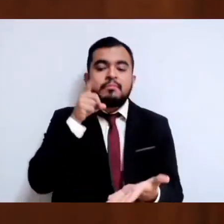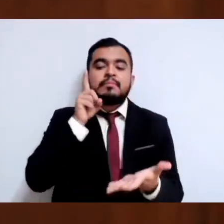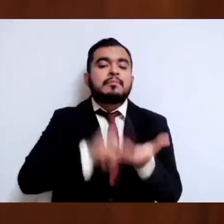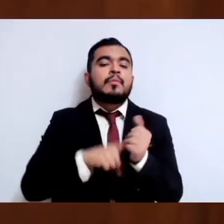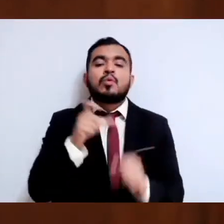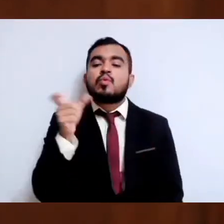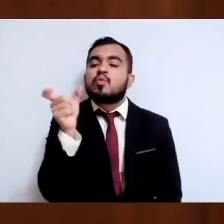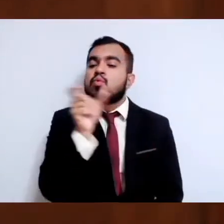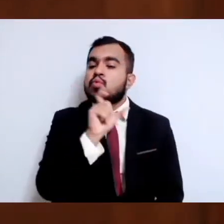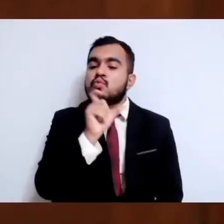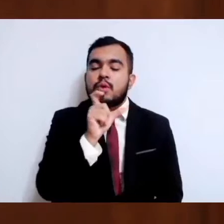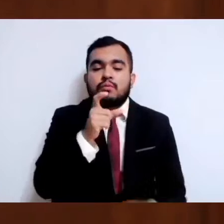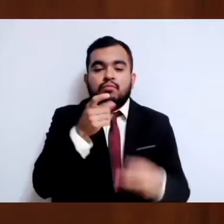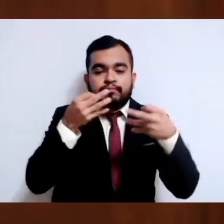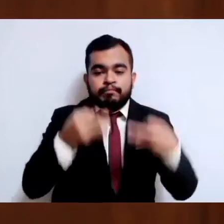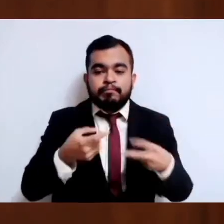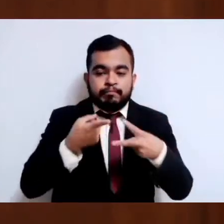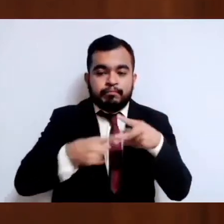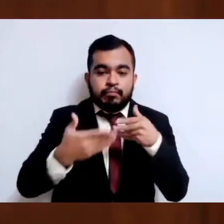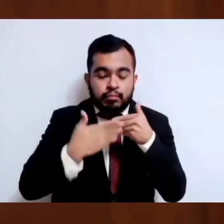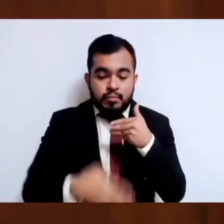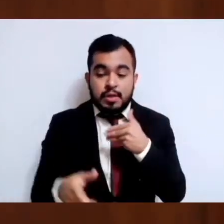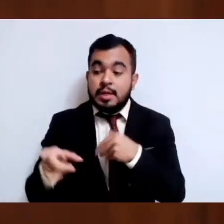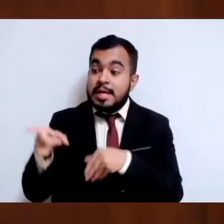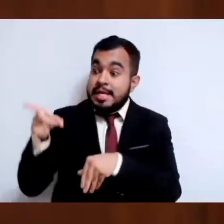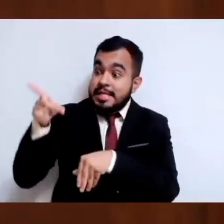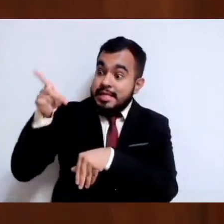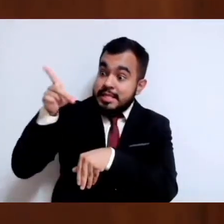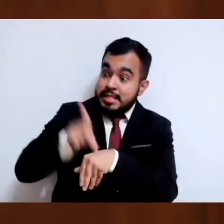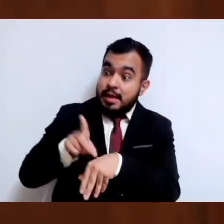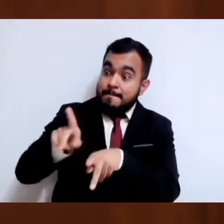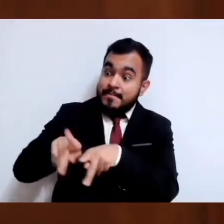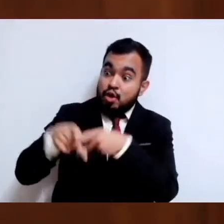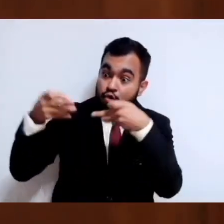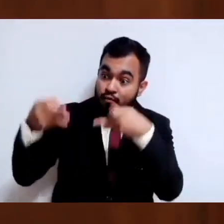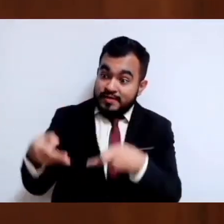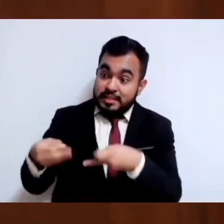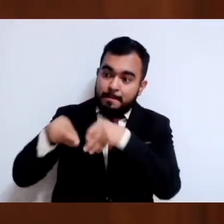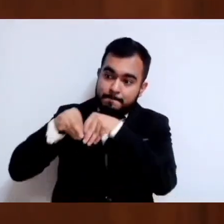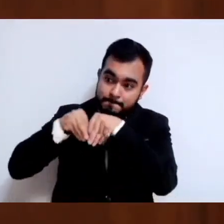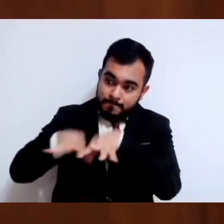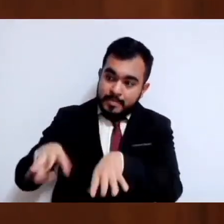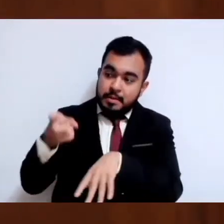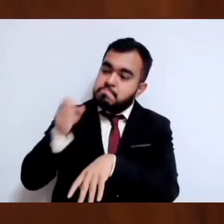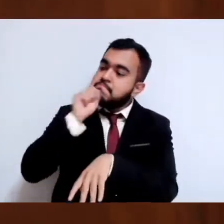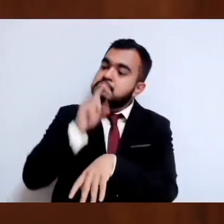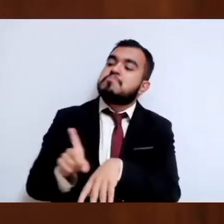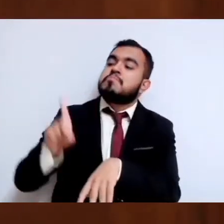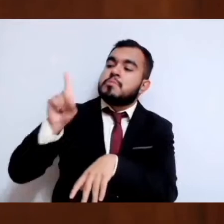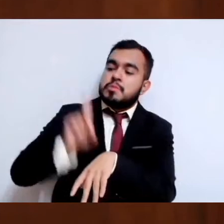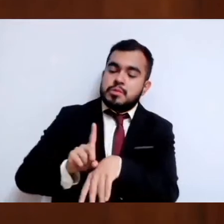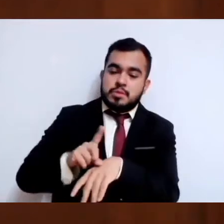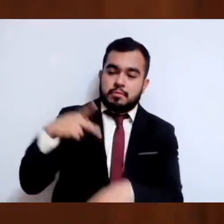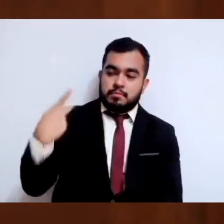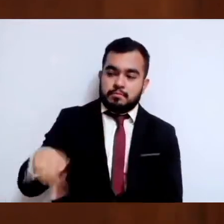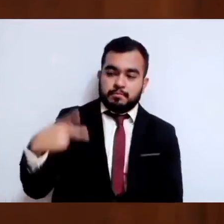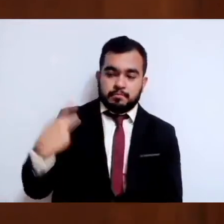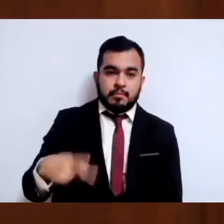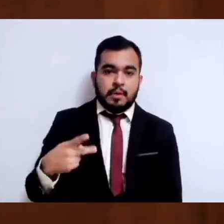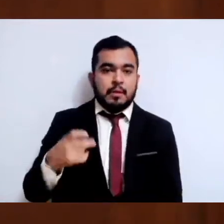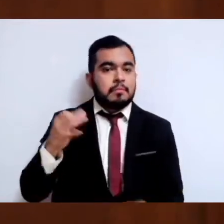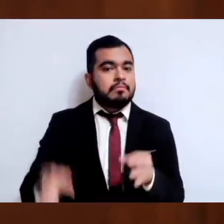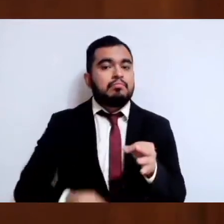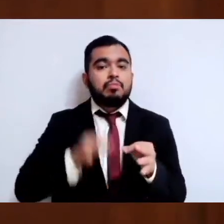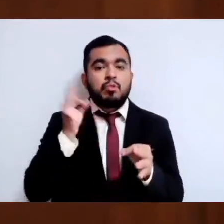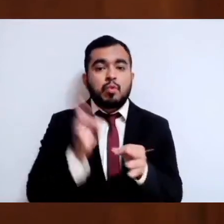en vigor el día de su publicación en el periódico oficial Gaceta del Gobierno.